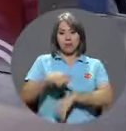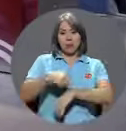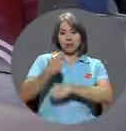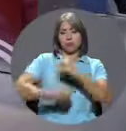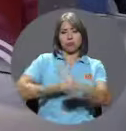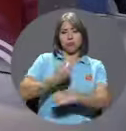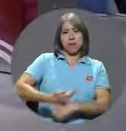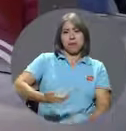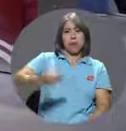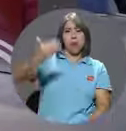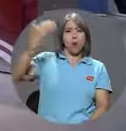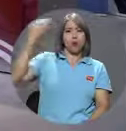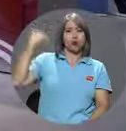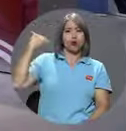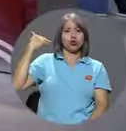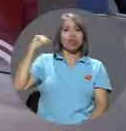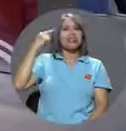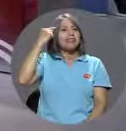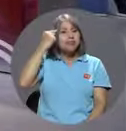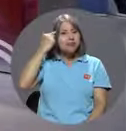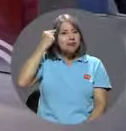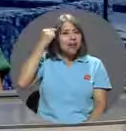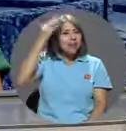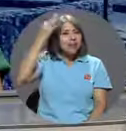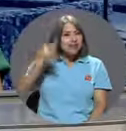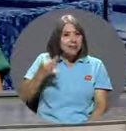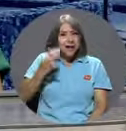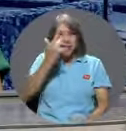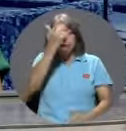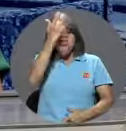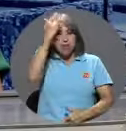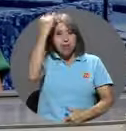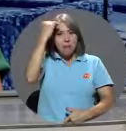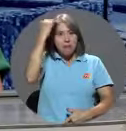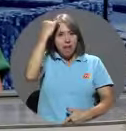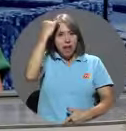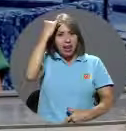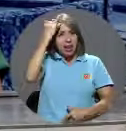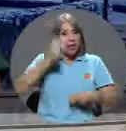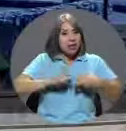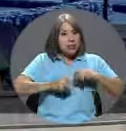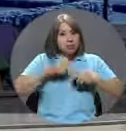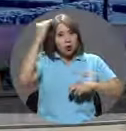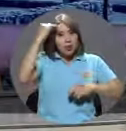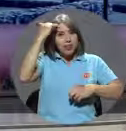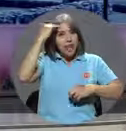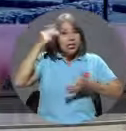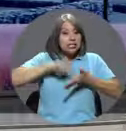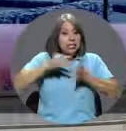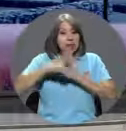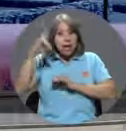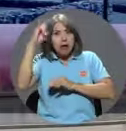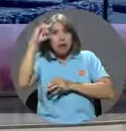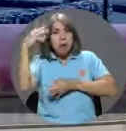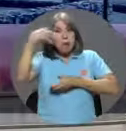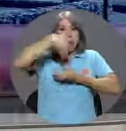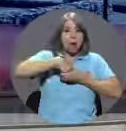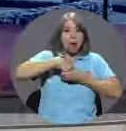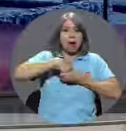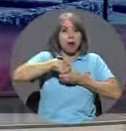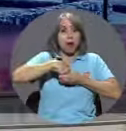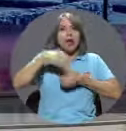en tiempos remotos se pensaba que la enfermedad mental, el trastorno mental, era una posesión demoníaca.